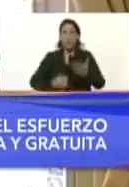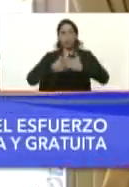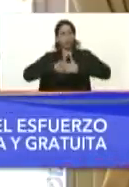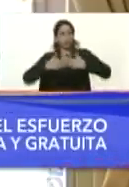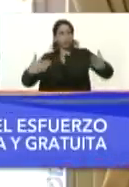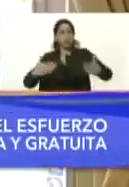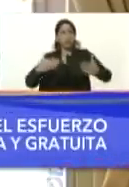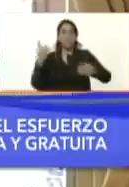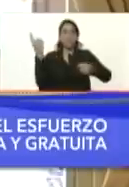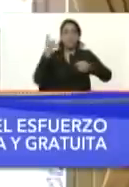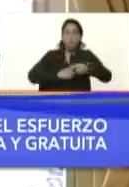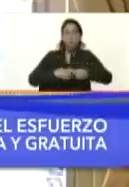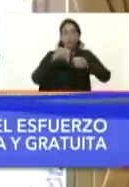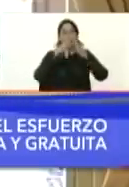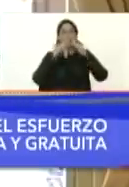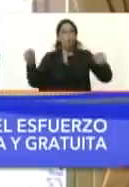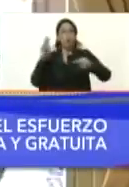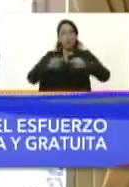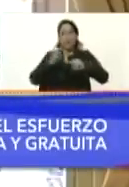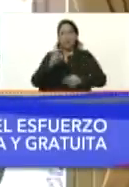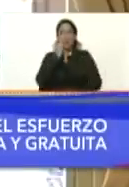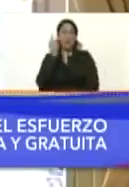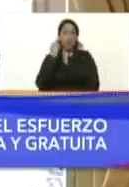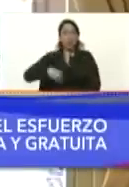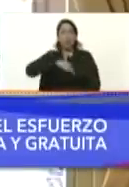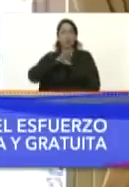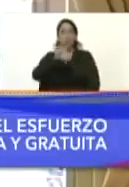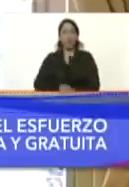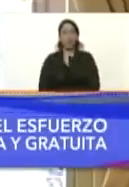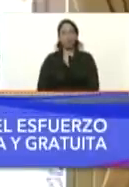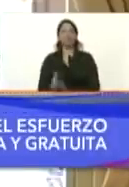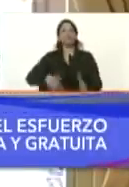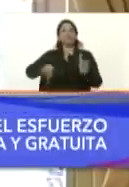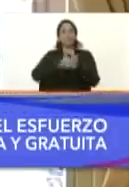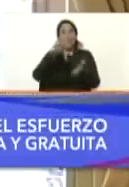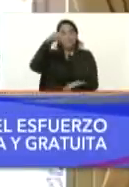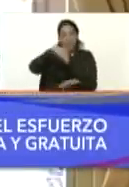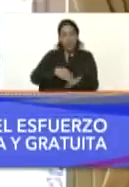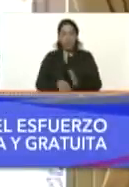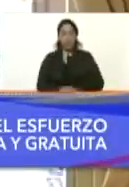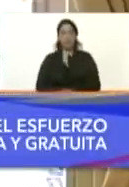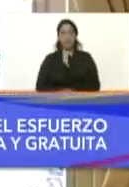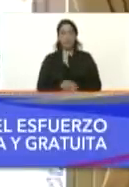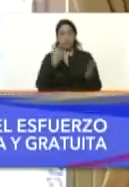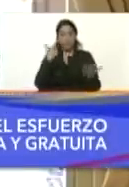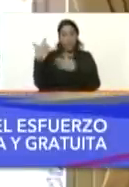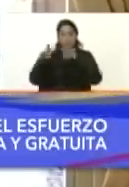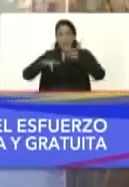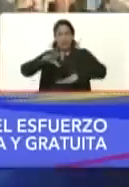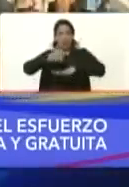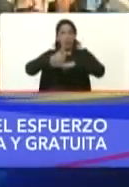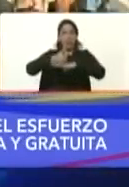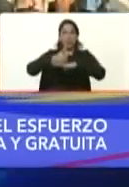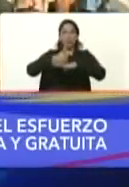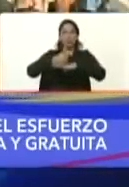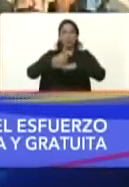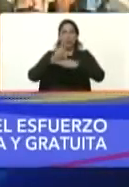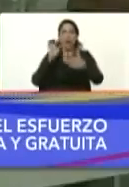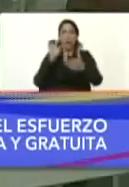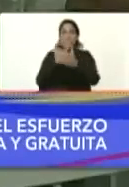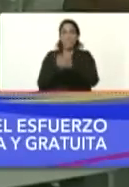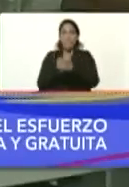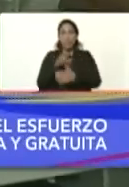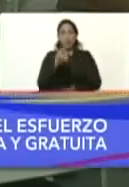cupo a todos los niños a todas las niñas de nuestra patria volvemos a miranda ahí está el secretario general compañero